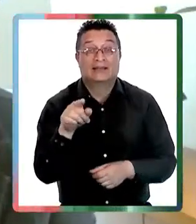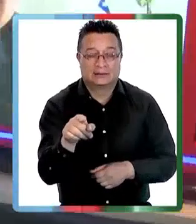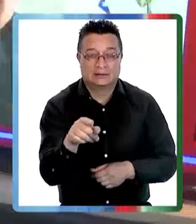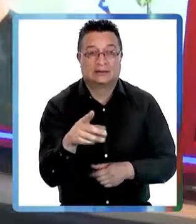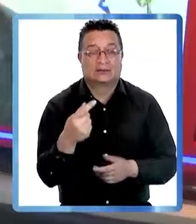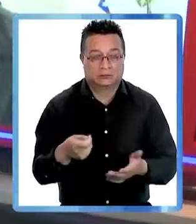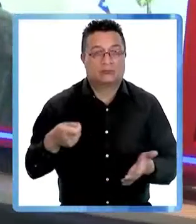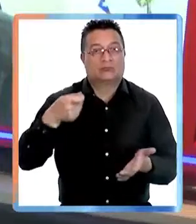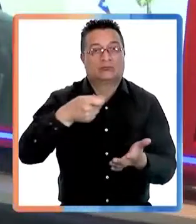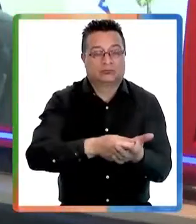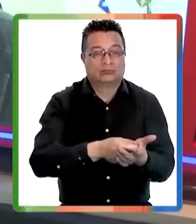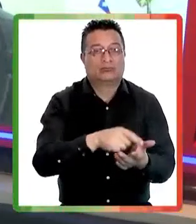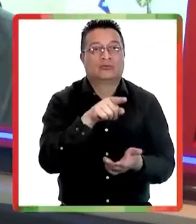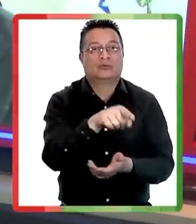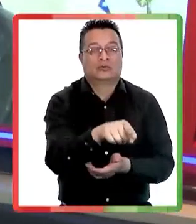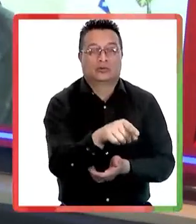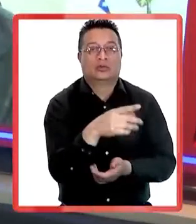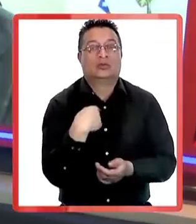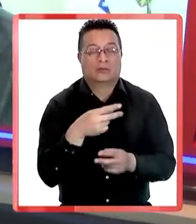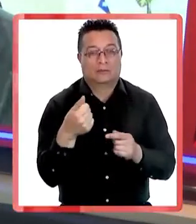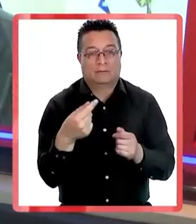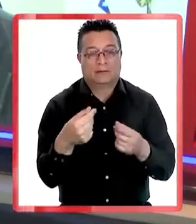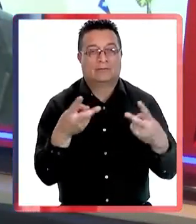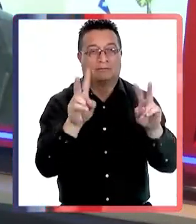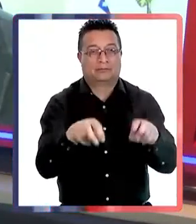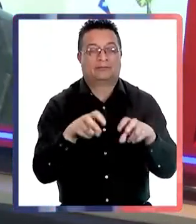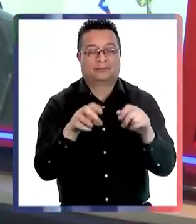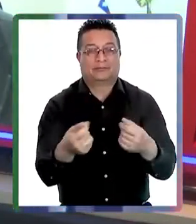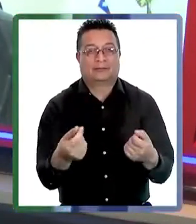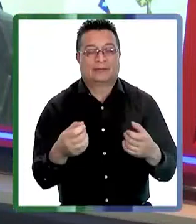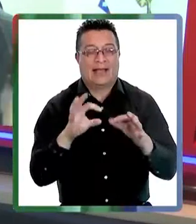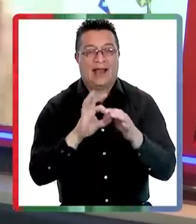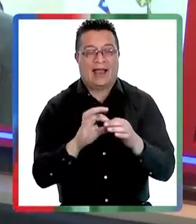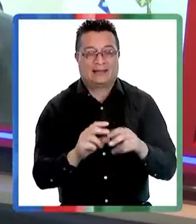dedican a invertir los fondos para tratar de obtener rentabilidad.